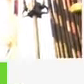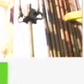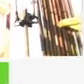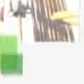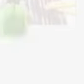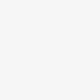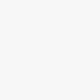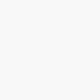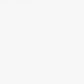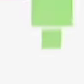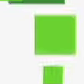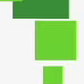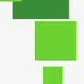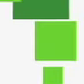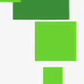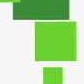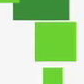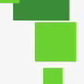consentido